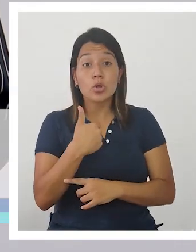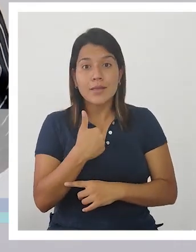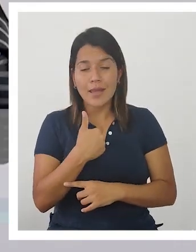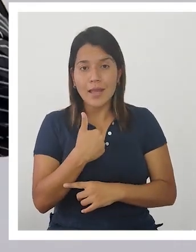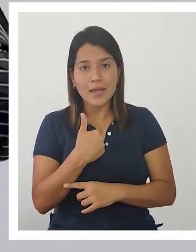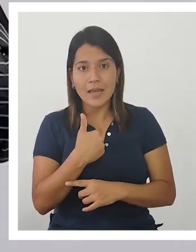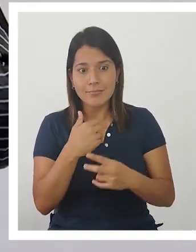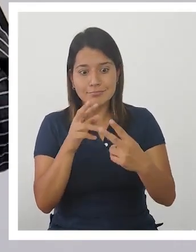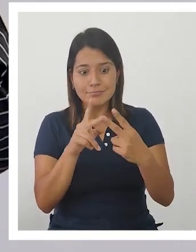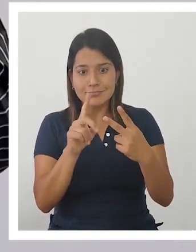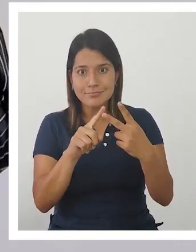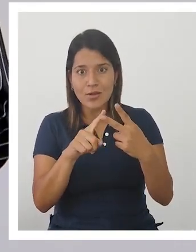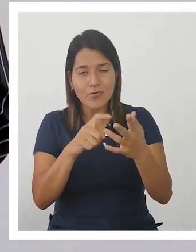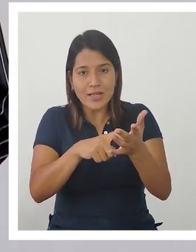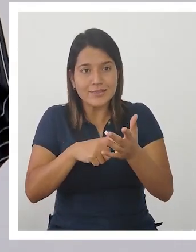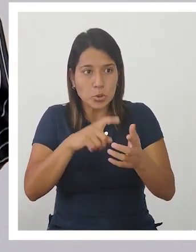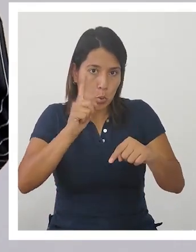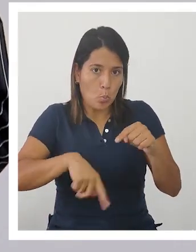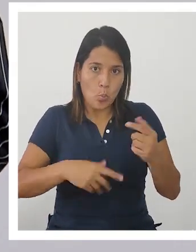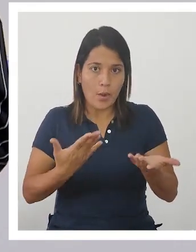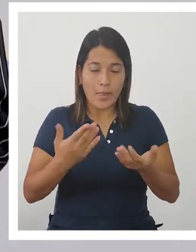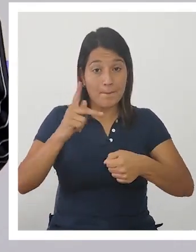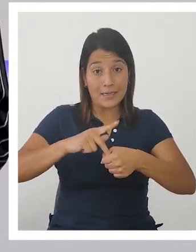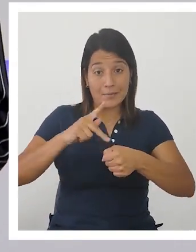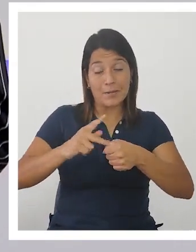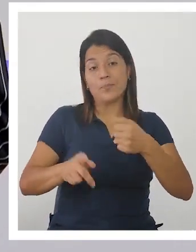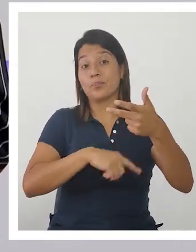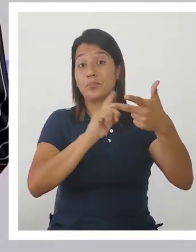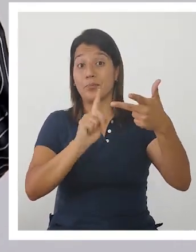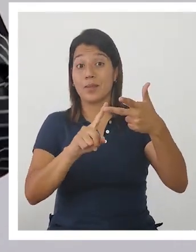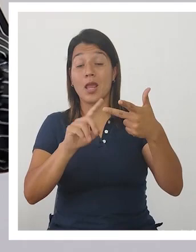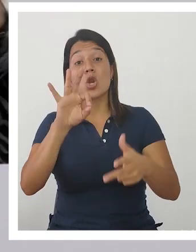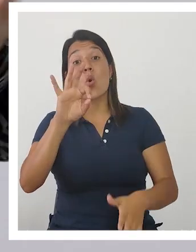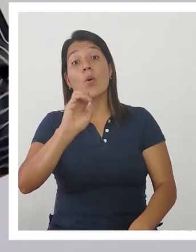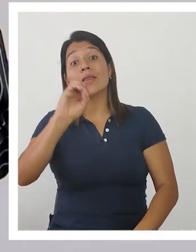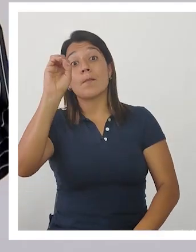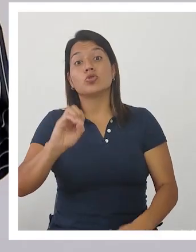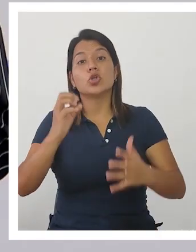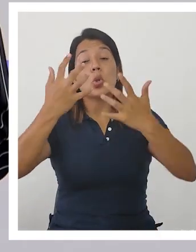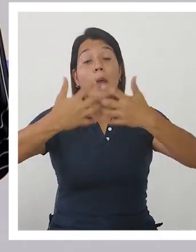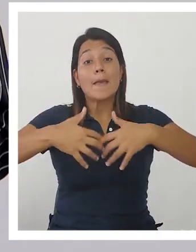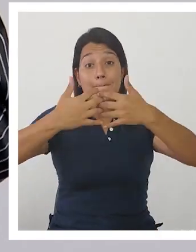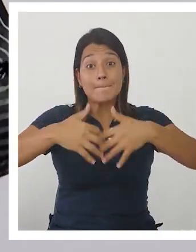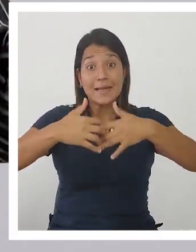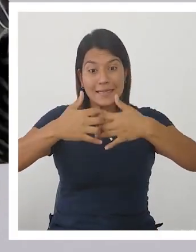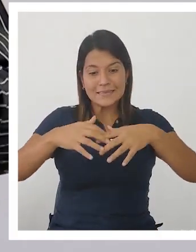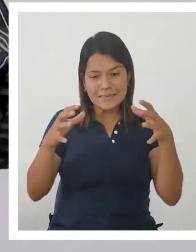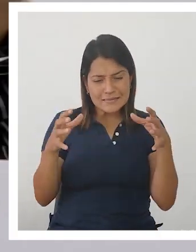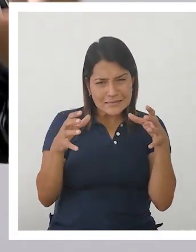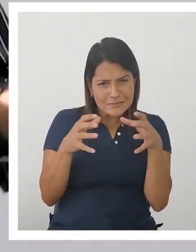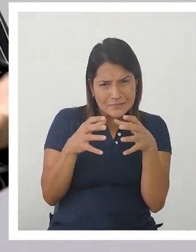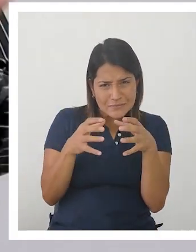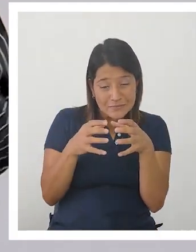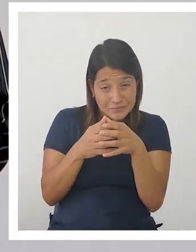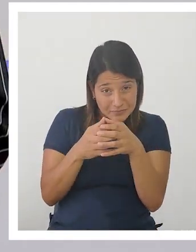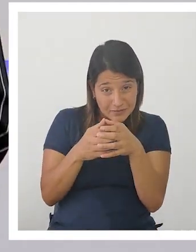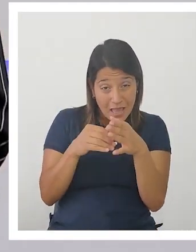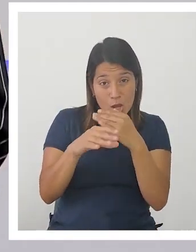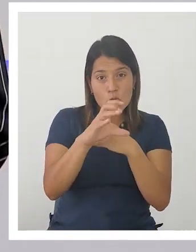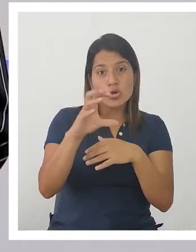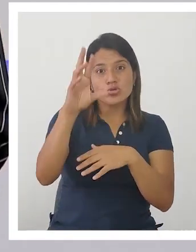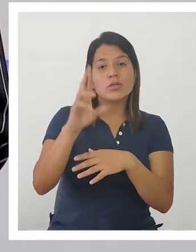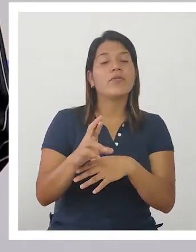optar. Y más del 90% de las empresas pequeñas y medianas de Costa Rica tienen que apalancarse con